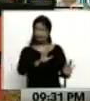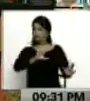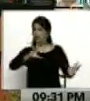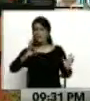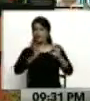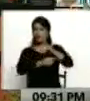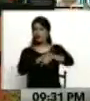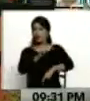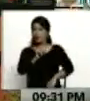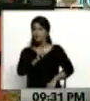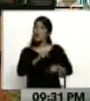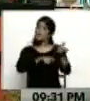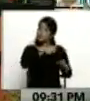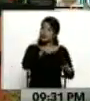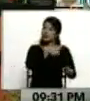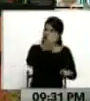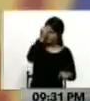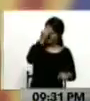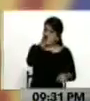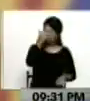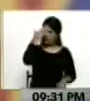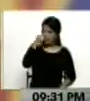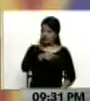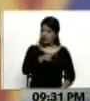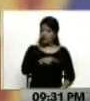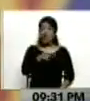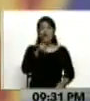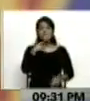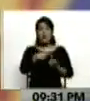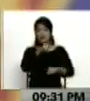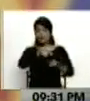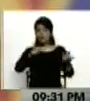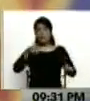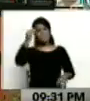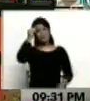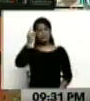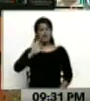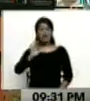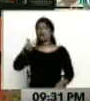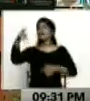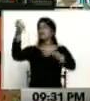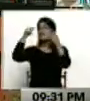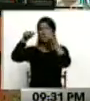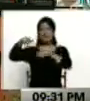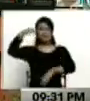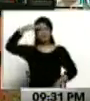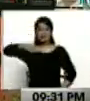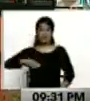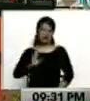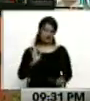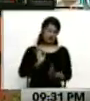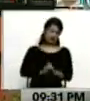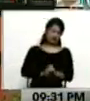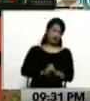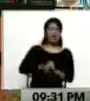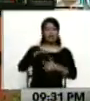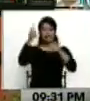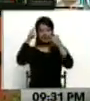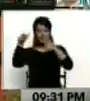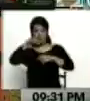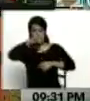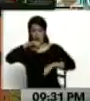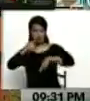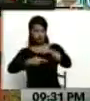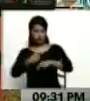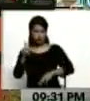que admitirlo propio y extraños inclusive algunos compañeros que siempre pensaron no Chávez viene de un cuartel é no va a ser